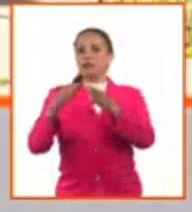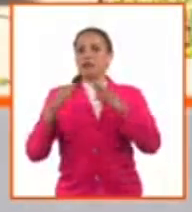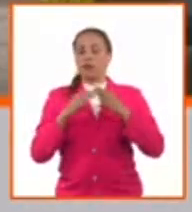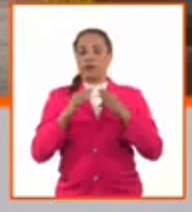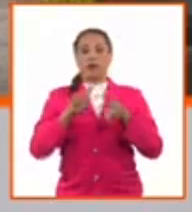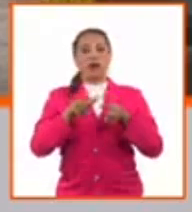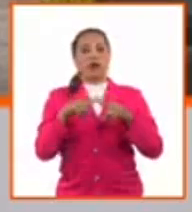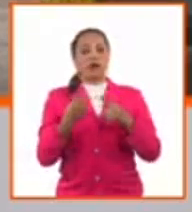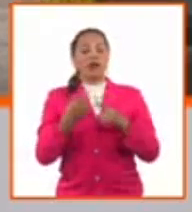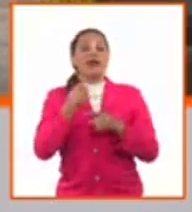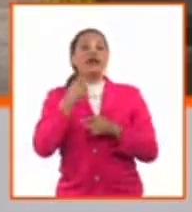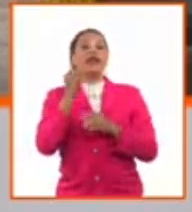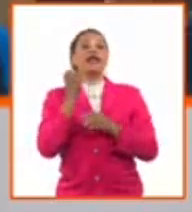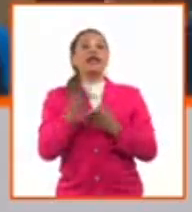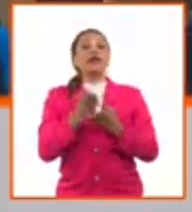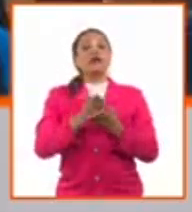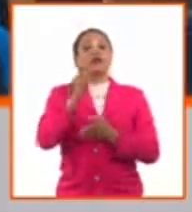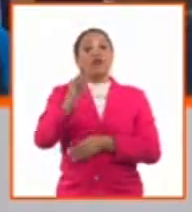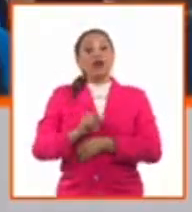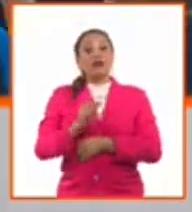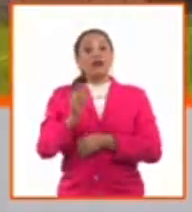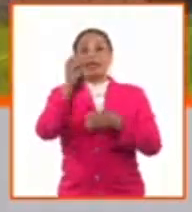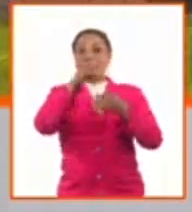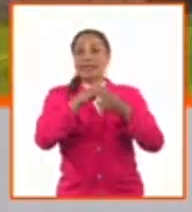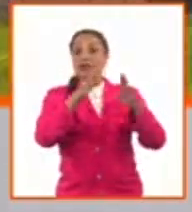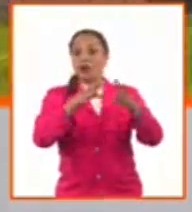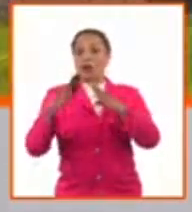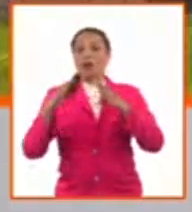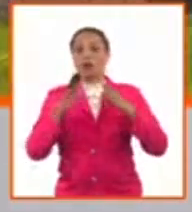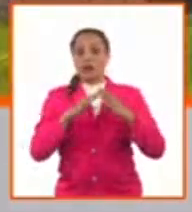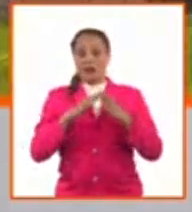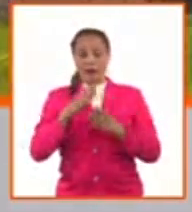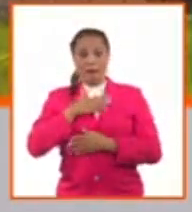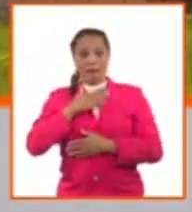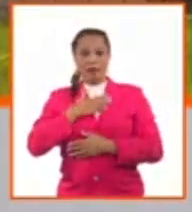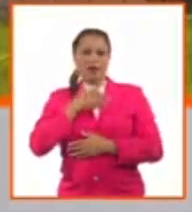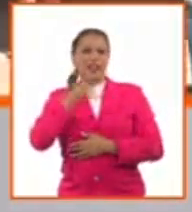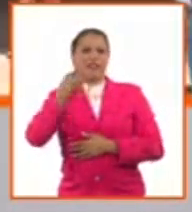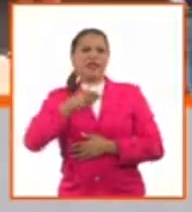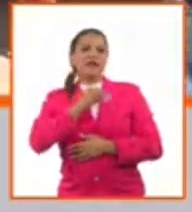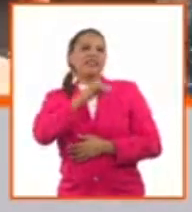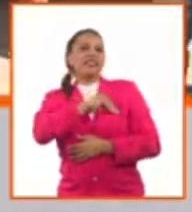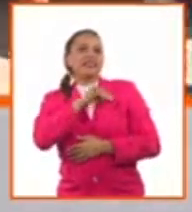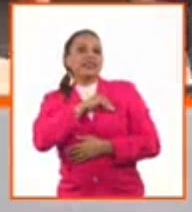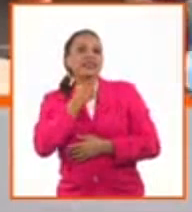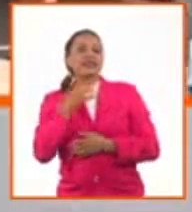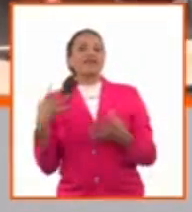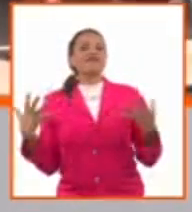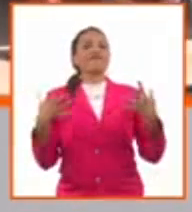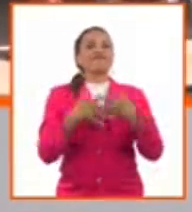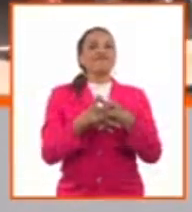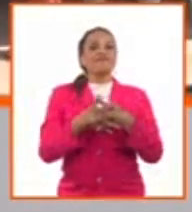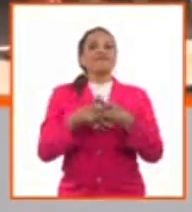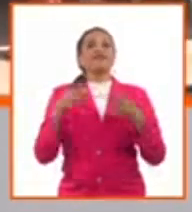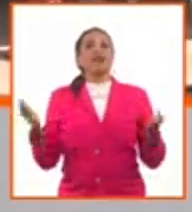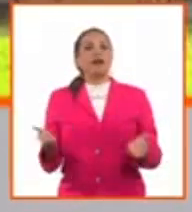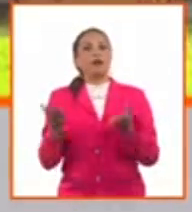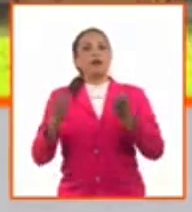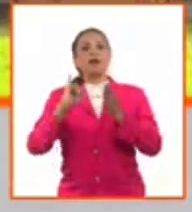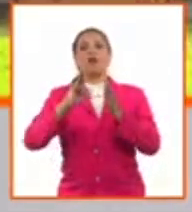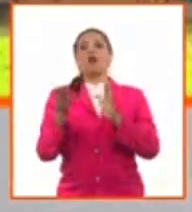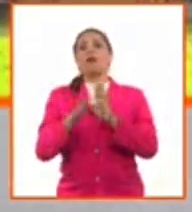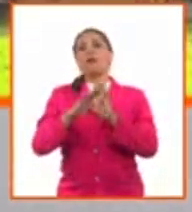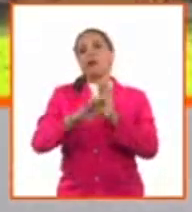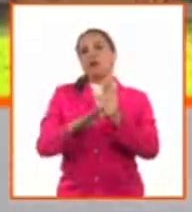además, porque tiene que el estudiante que convive en su propio territorio sentirse parte también de la construcción de